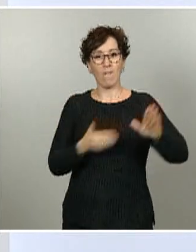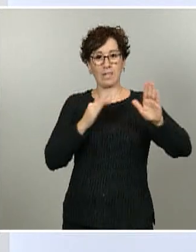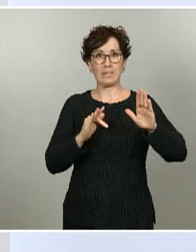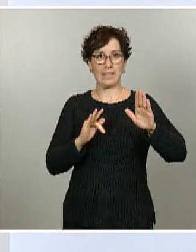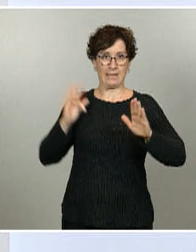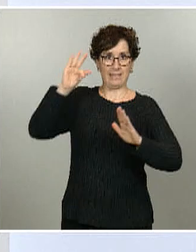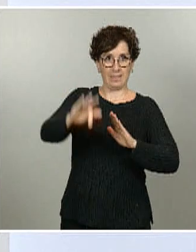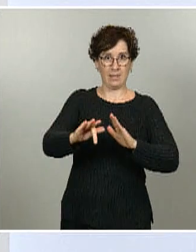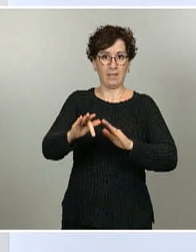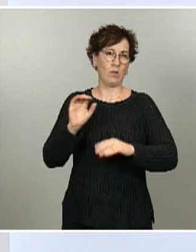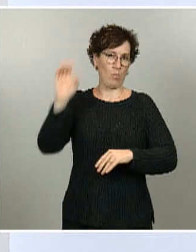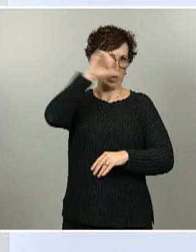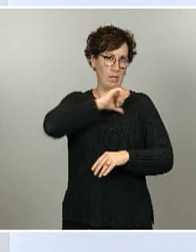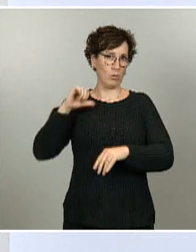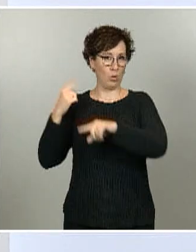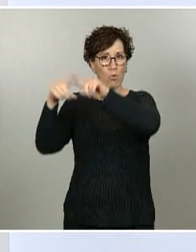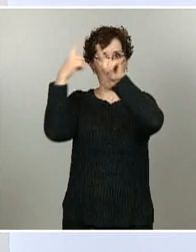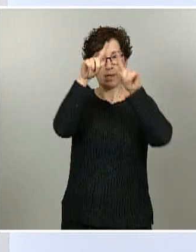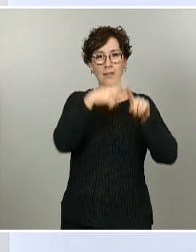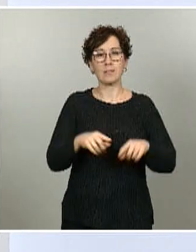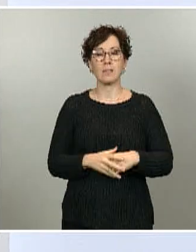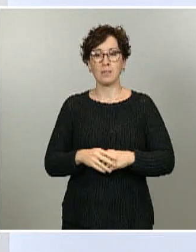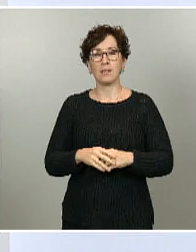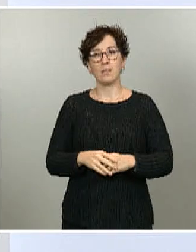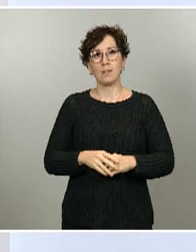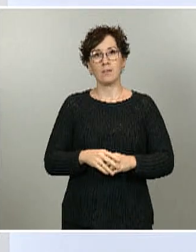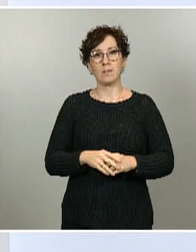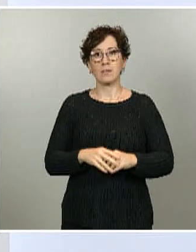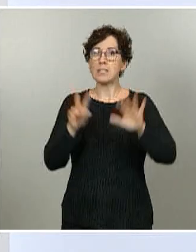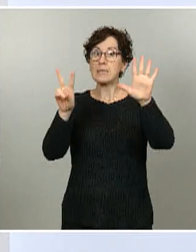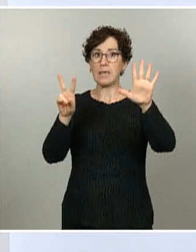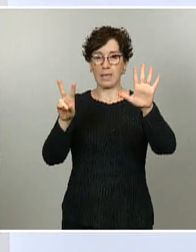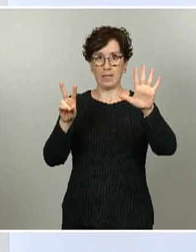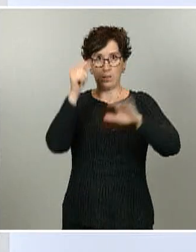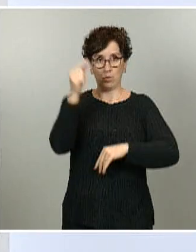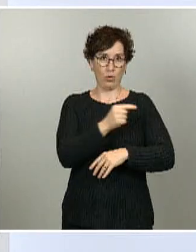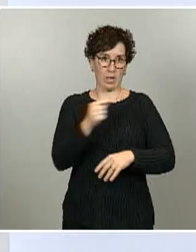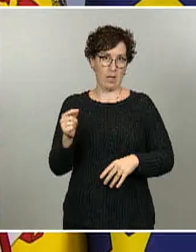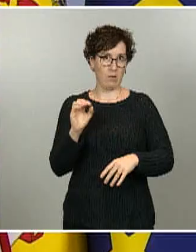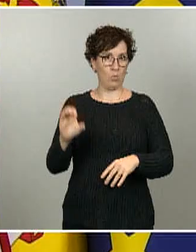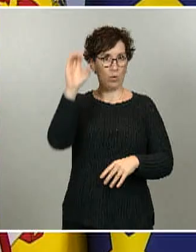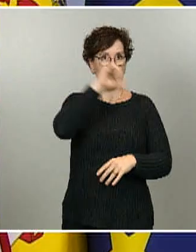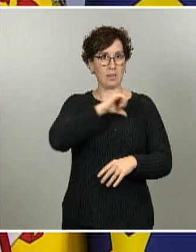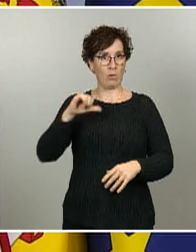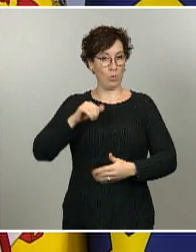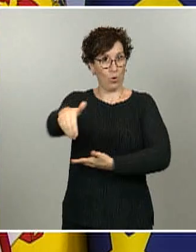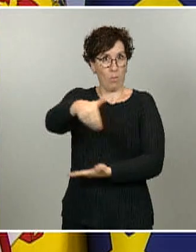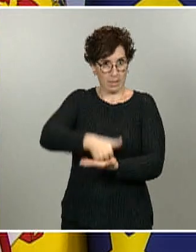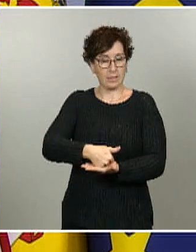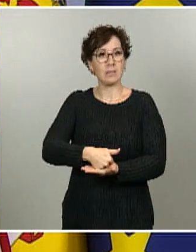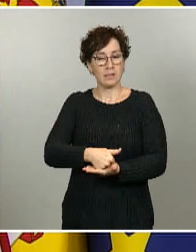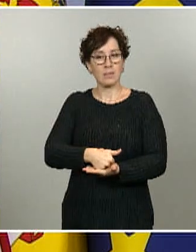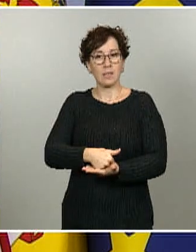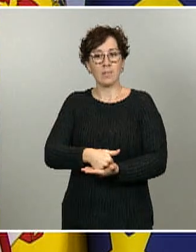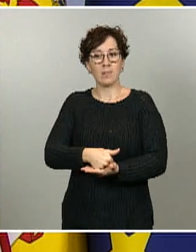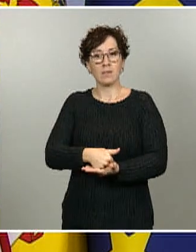autónomas. De hecho, hemos valorado como solicitudes de 7 comunidades autónomas, debido a que mucha parte del territorio